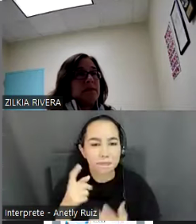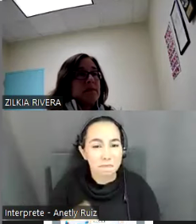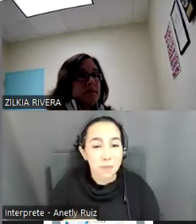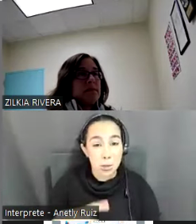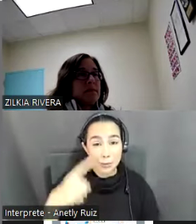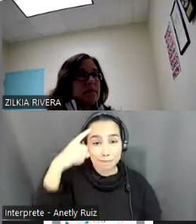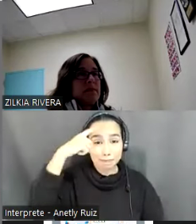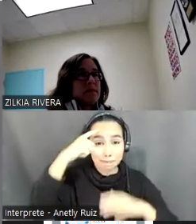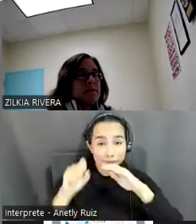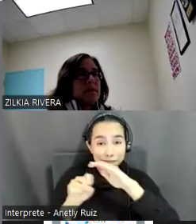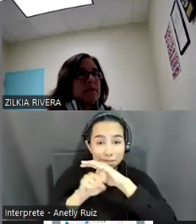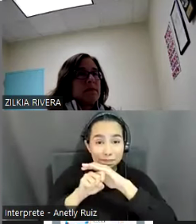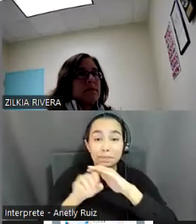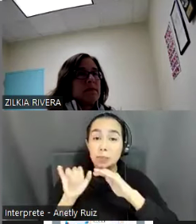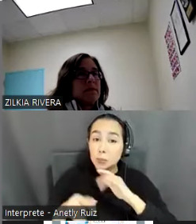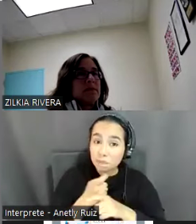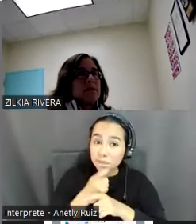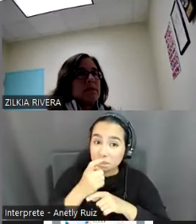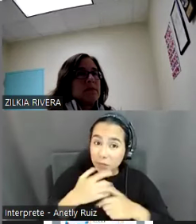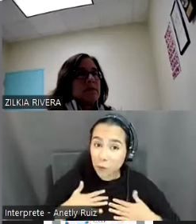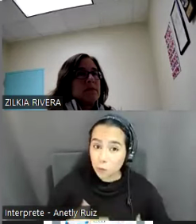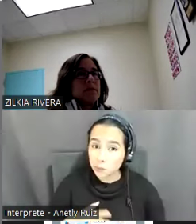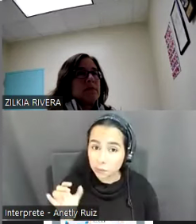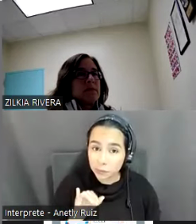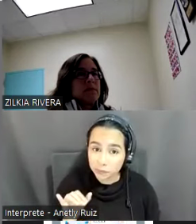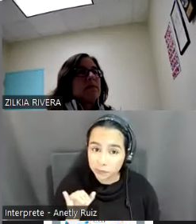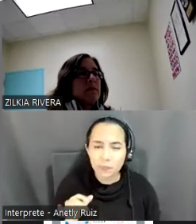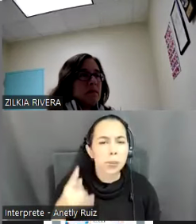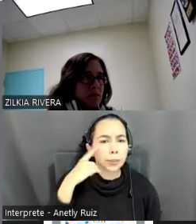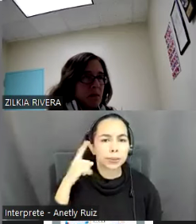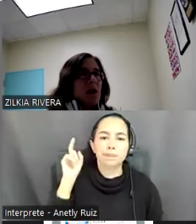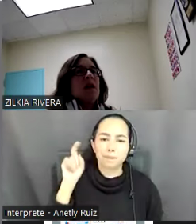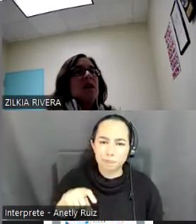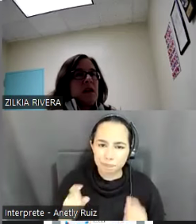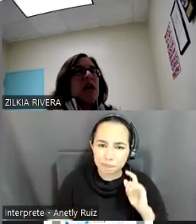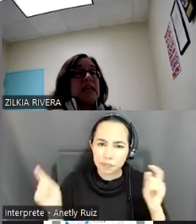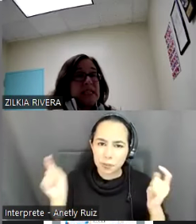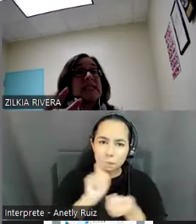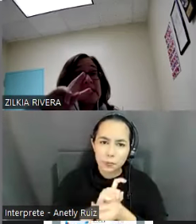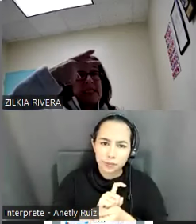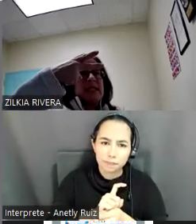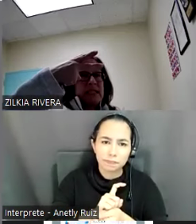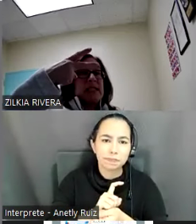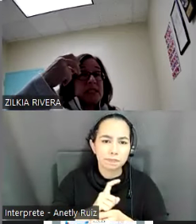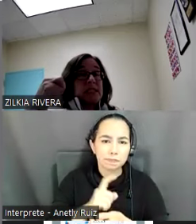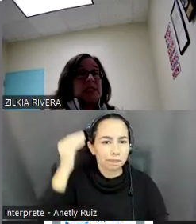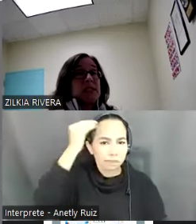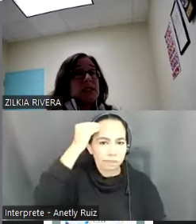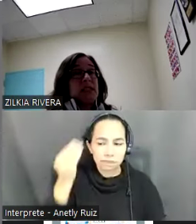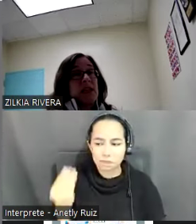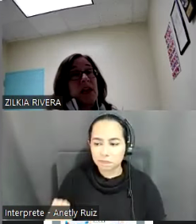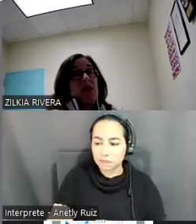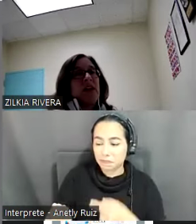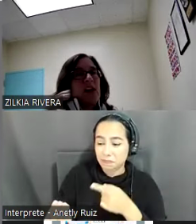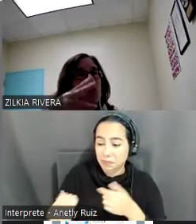Y es que yo pienso que existe un momento de cambiar esa manera de pensar y pensar cómo podrían ser los sistemas más